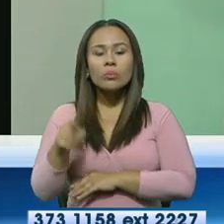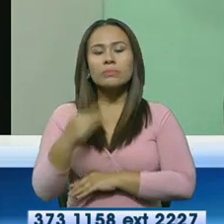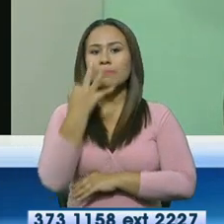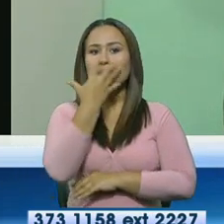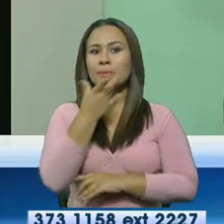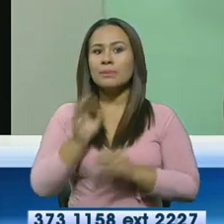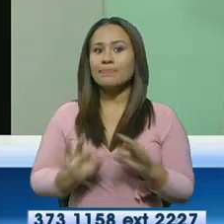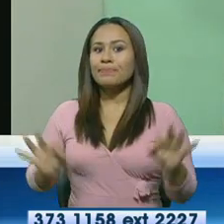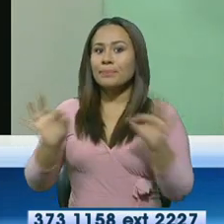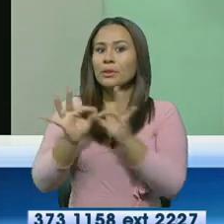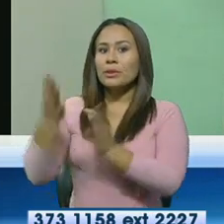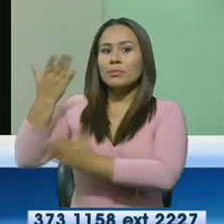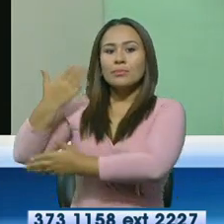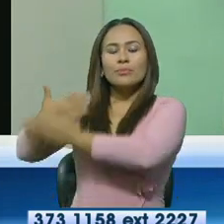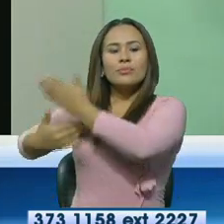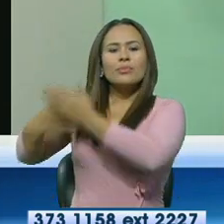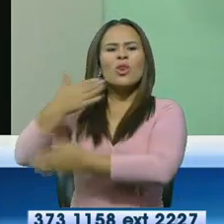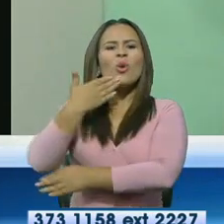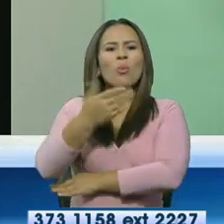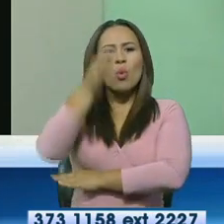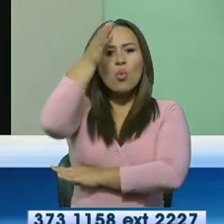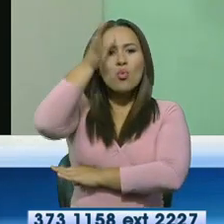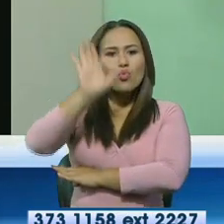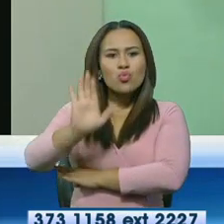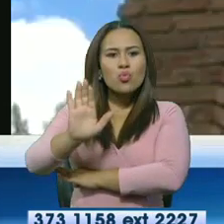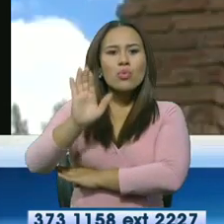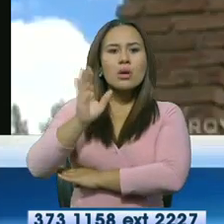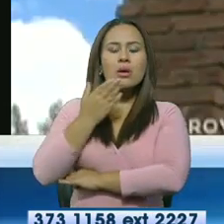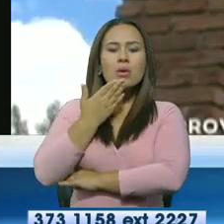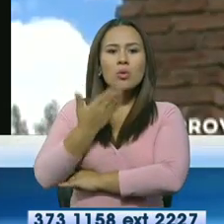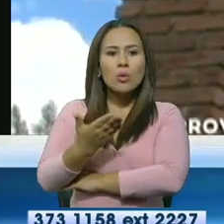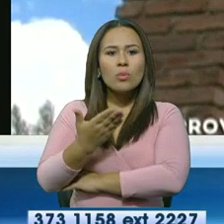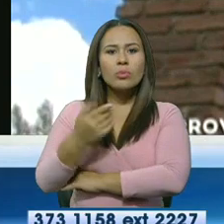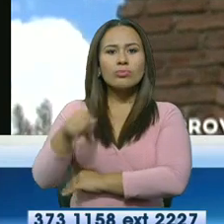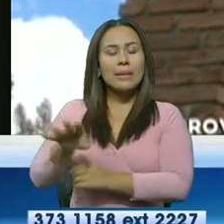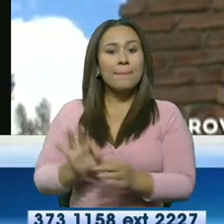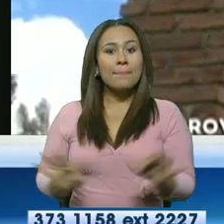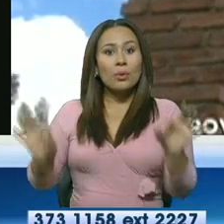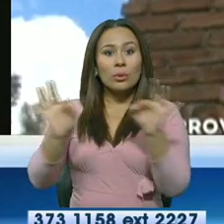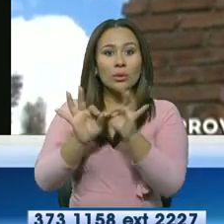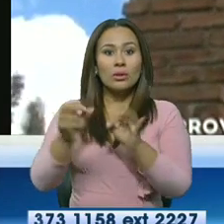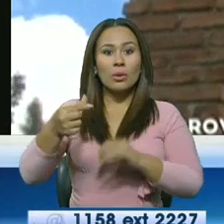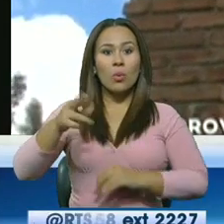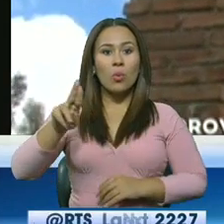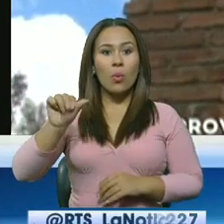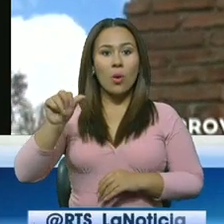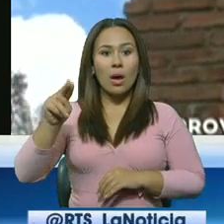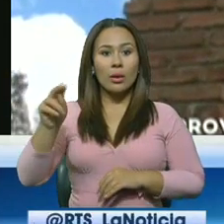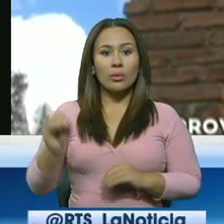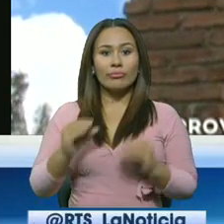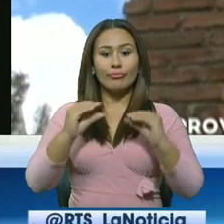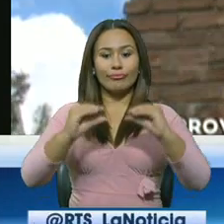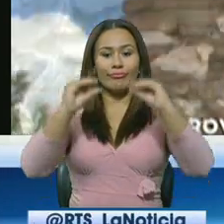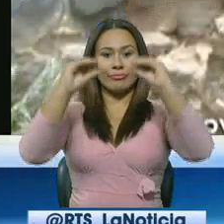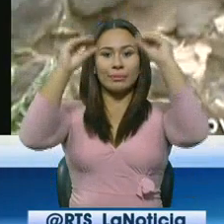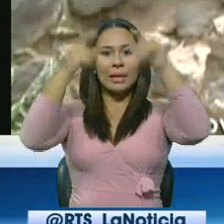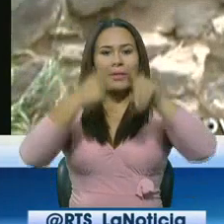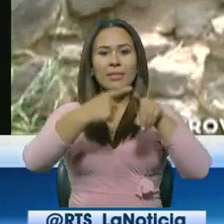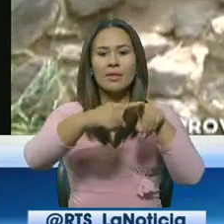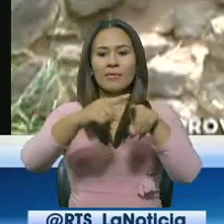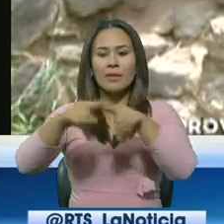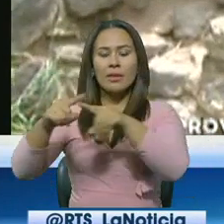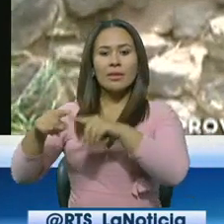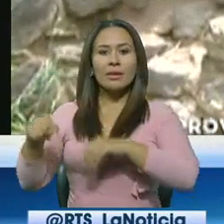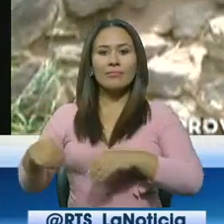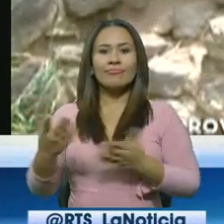historia, marca este proceso cultural, marca esta esencia del Cantón Guano. Las ruinas, los diferentes valles que se encuentran